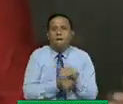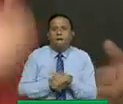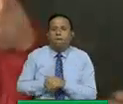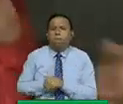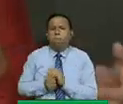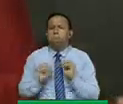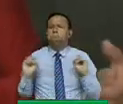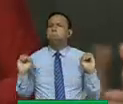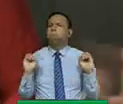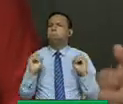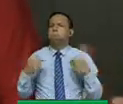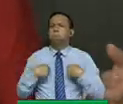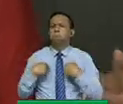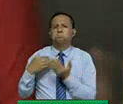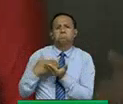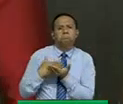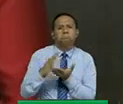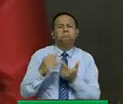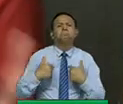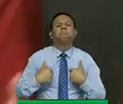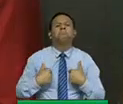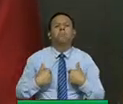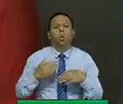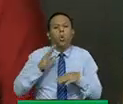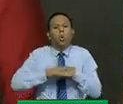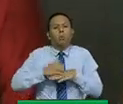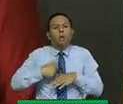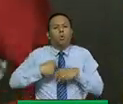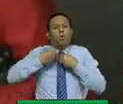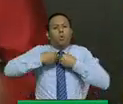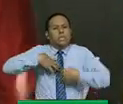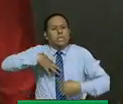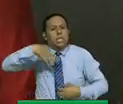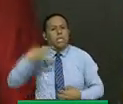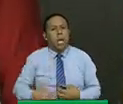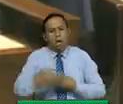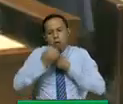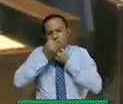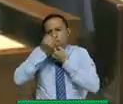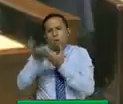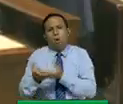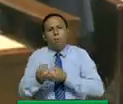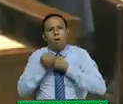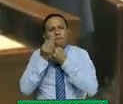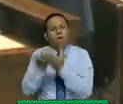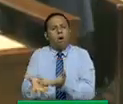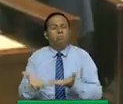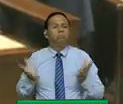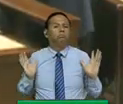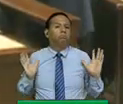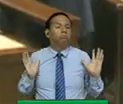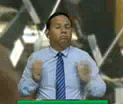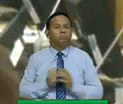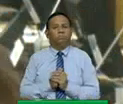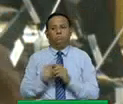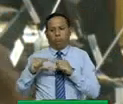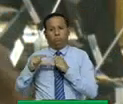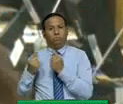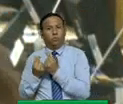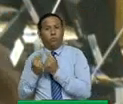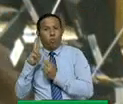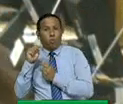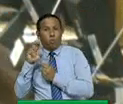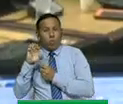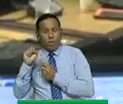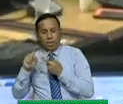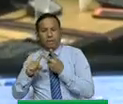me destituyen por opinar, por pensar. UNES que aglutina a los correístas, Partido Social Cristiano y